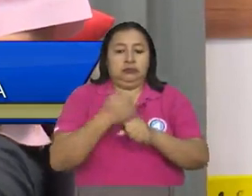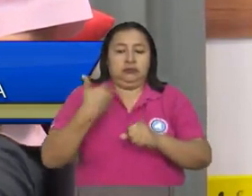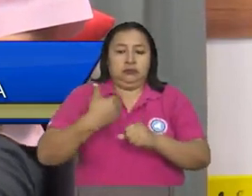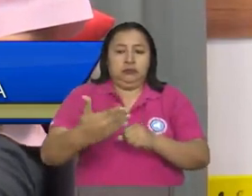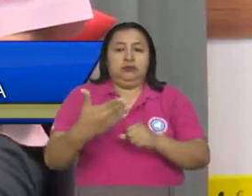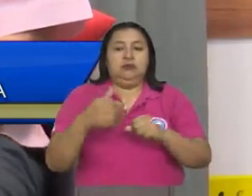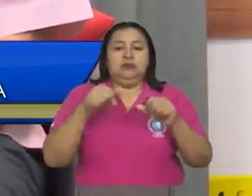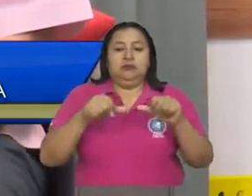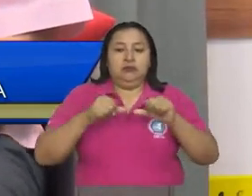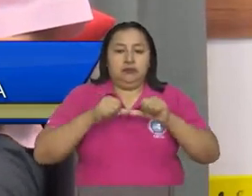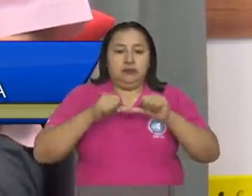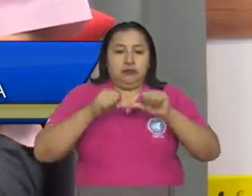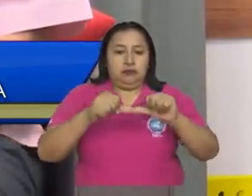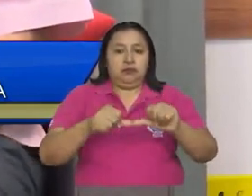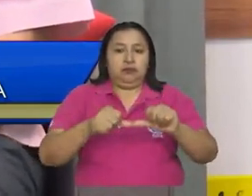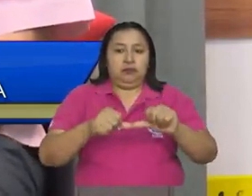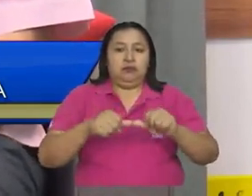de seguir